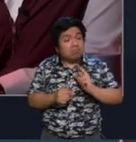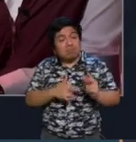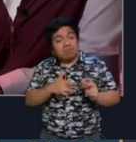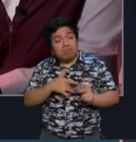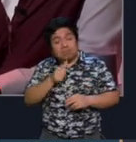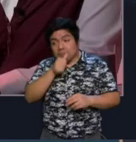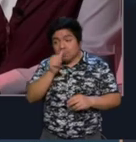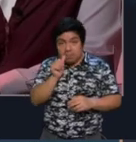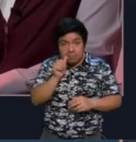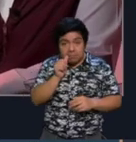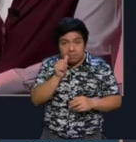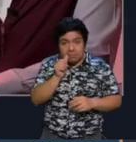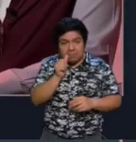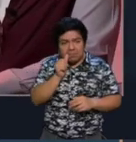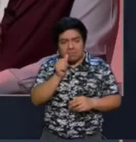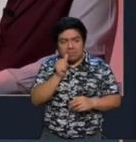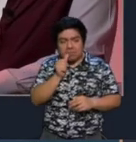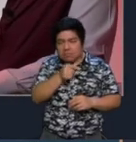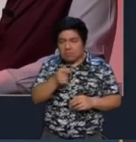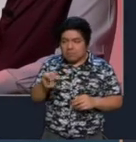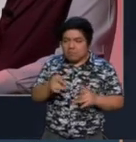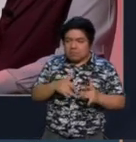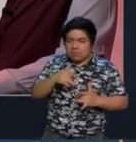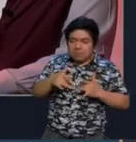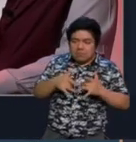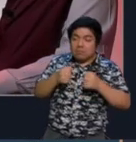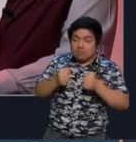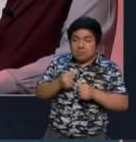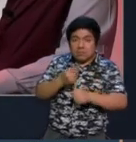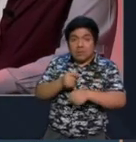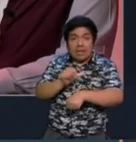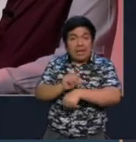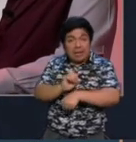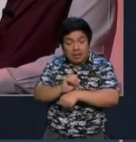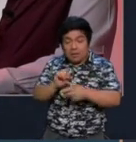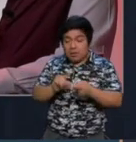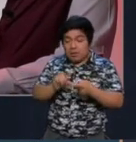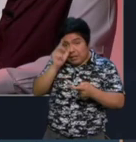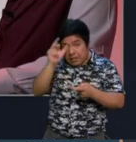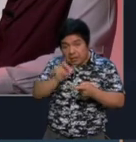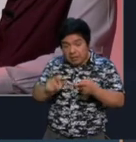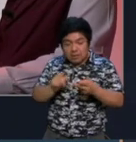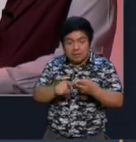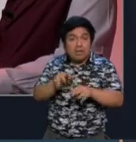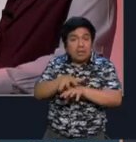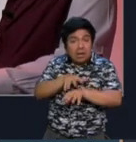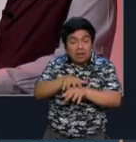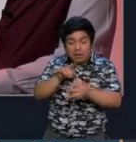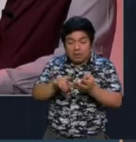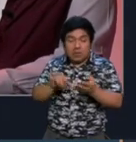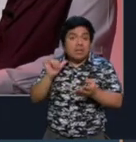seguro es en Benito Juárez. Pero también se están empezando a sentir mucho más seguros en Álvaro Obregón, en Miguel Hidalgo, en Tlalpan,